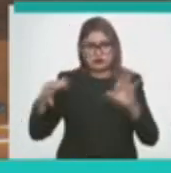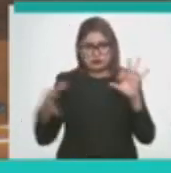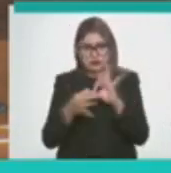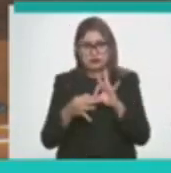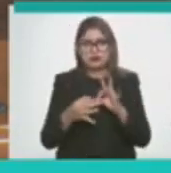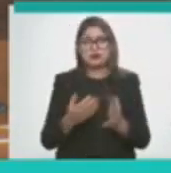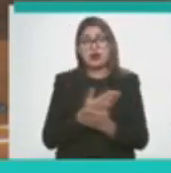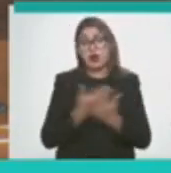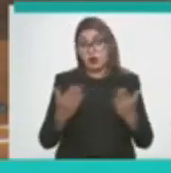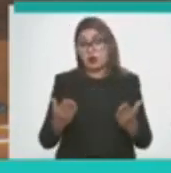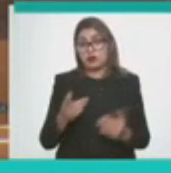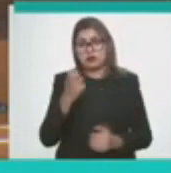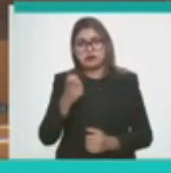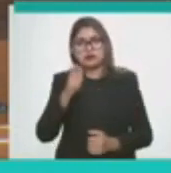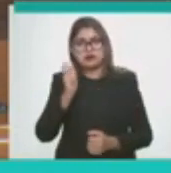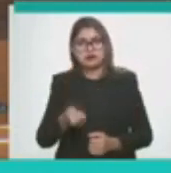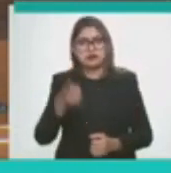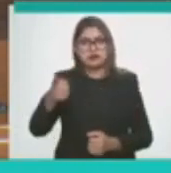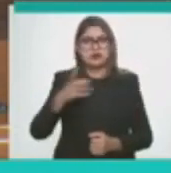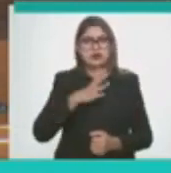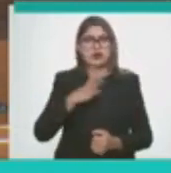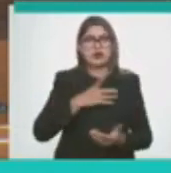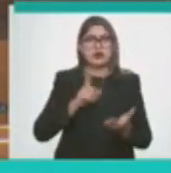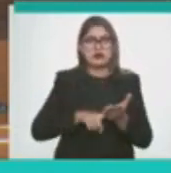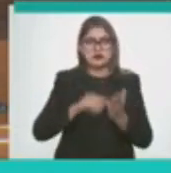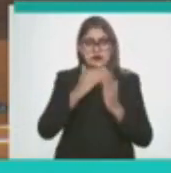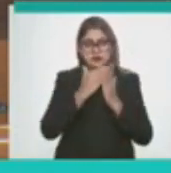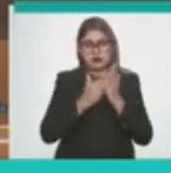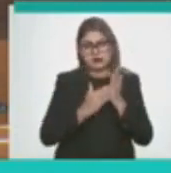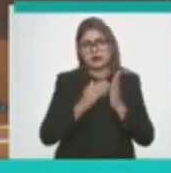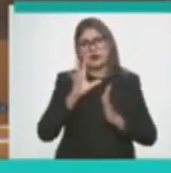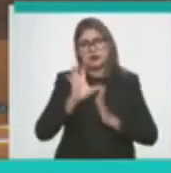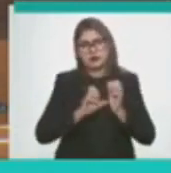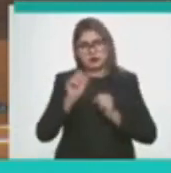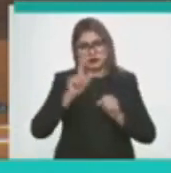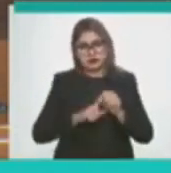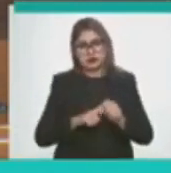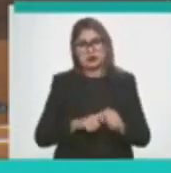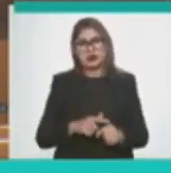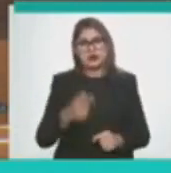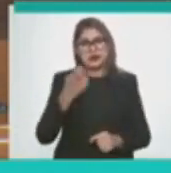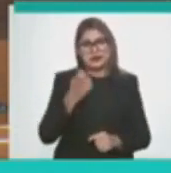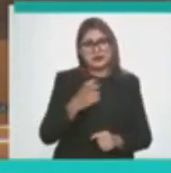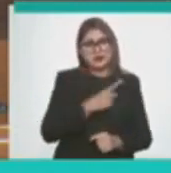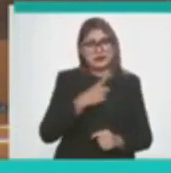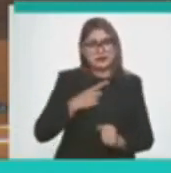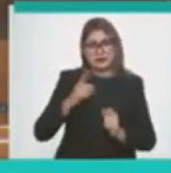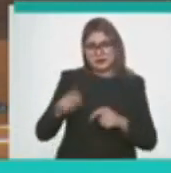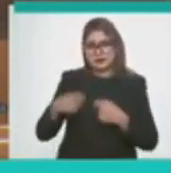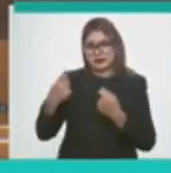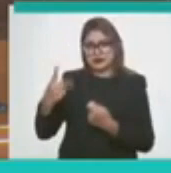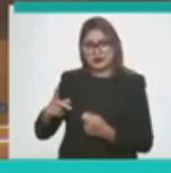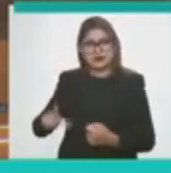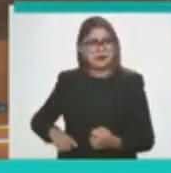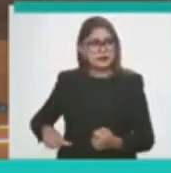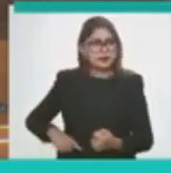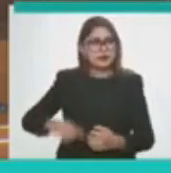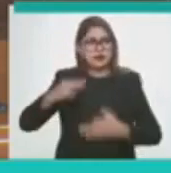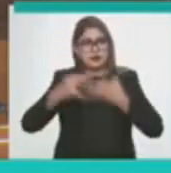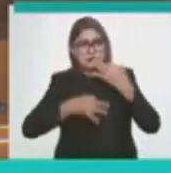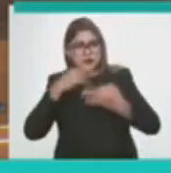Por ende atendiendo al mismo mandato constitucional es que corresponde al Estado su promoción